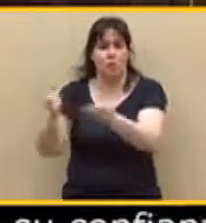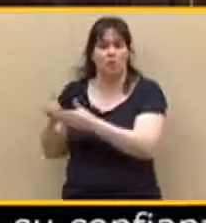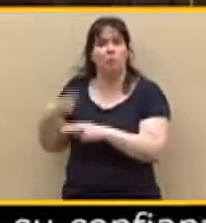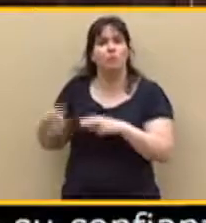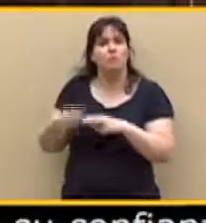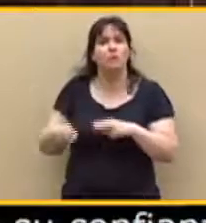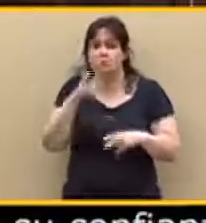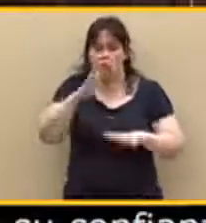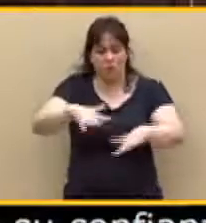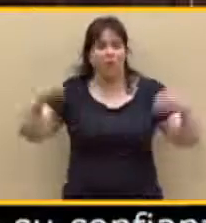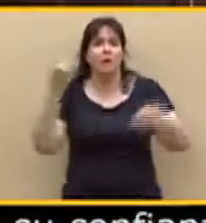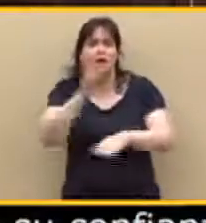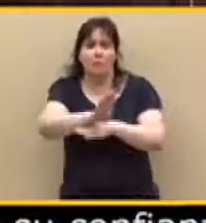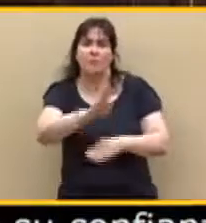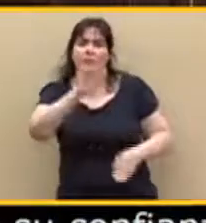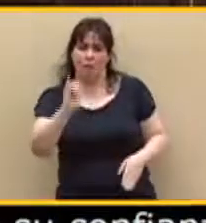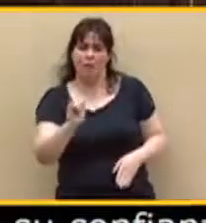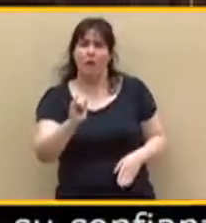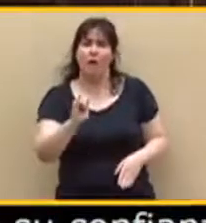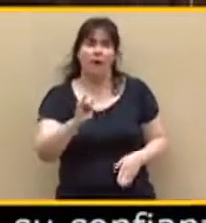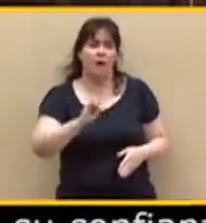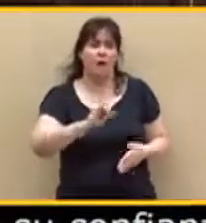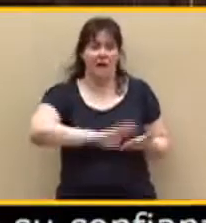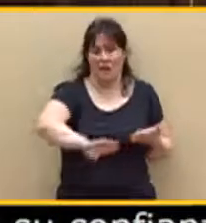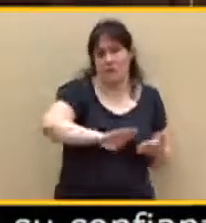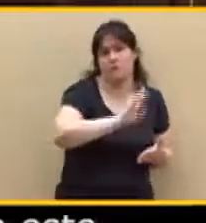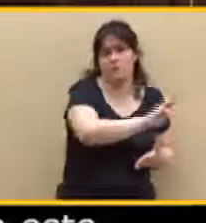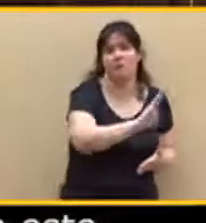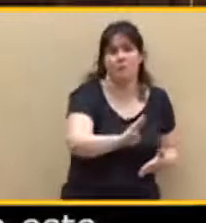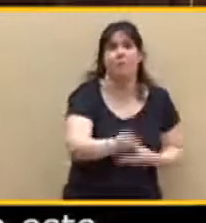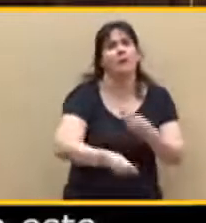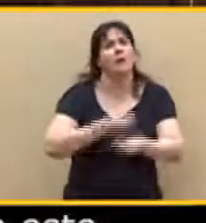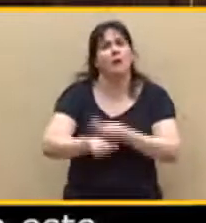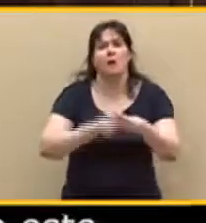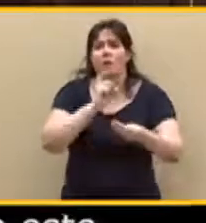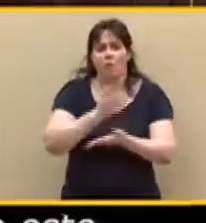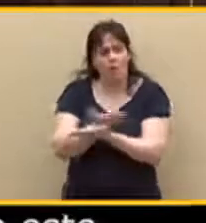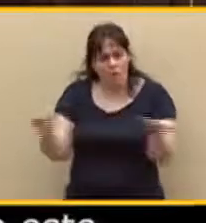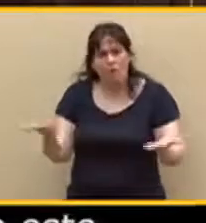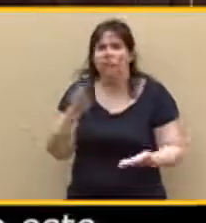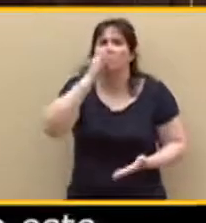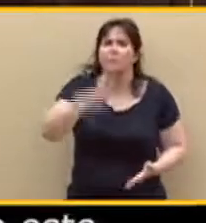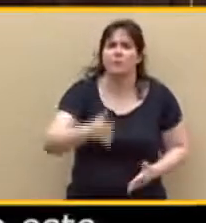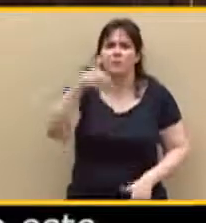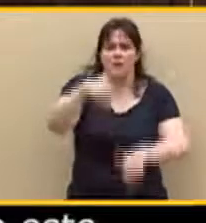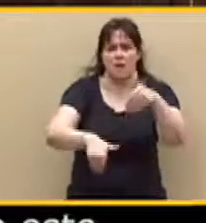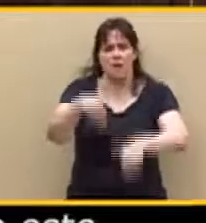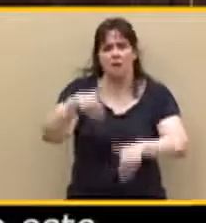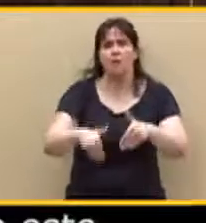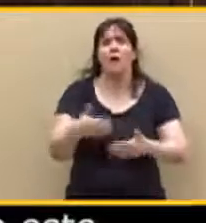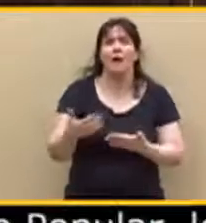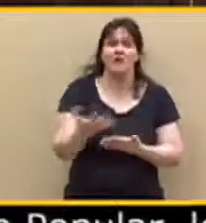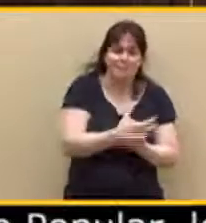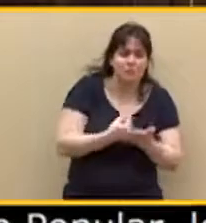este hemiciclo, a excepción de ustedes, señorías del Partido Popular, lo hicieron confiando en la promesa electoral de todas y cada una de esas fuerzas de